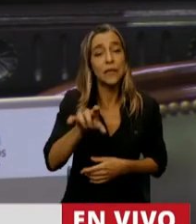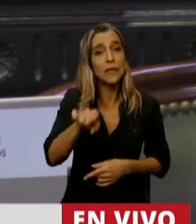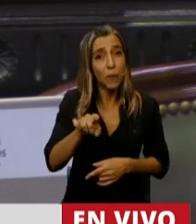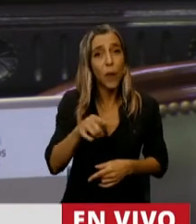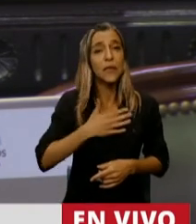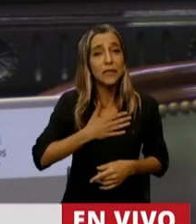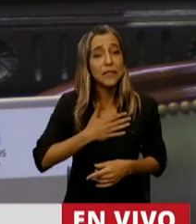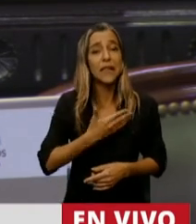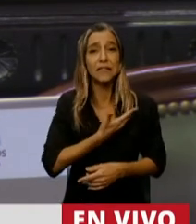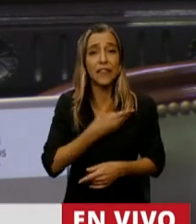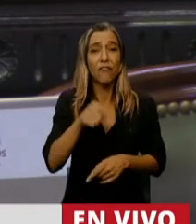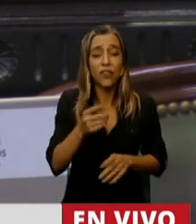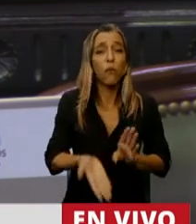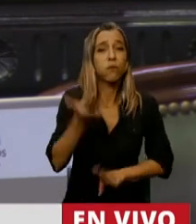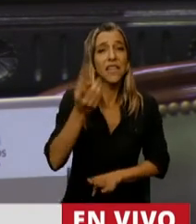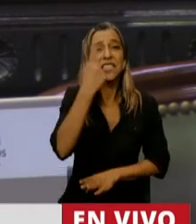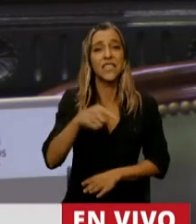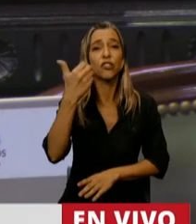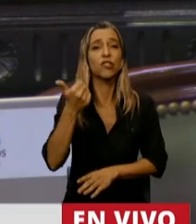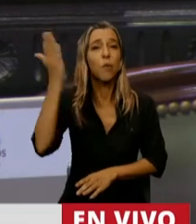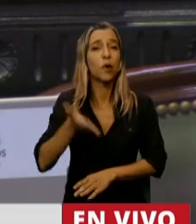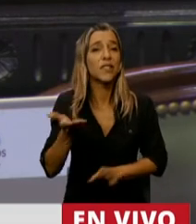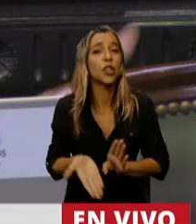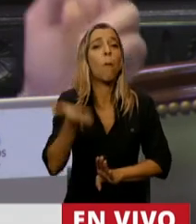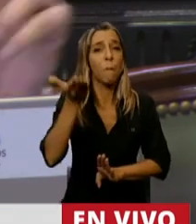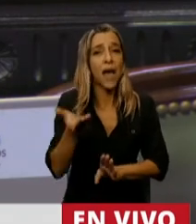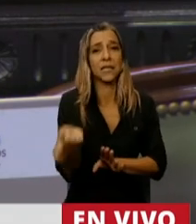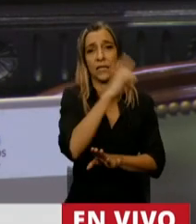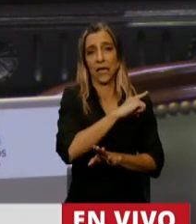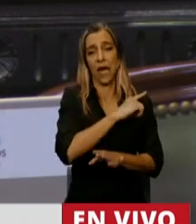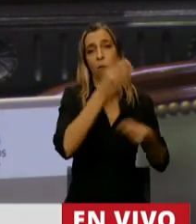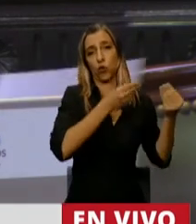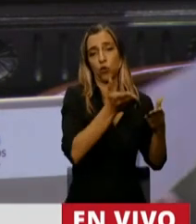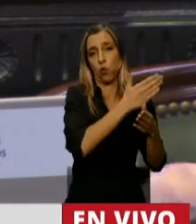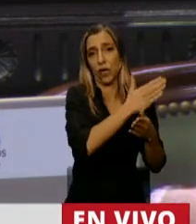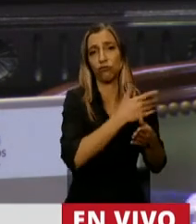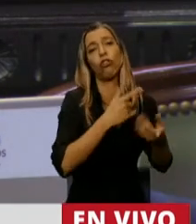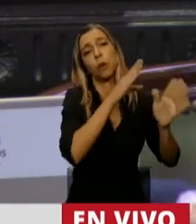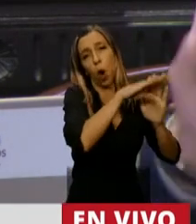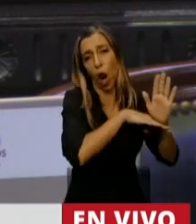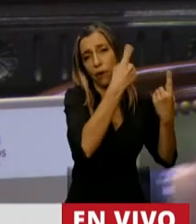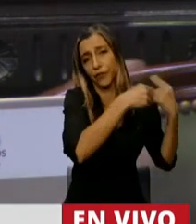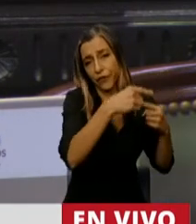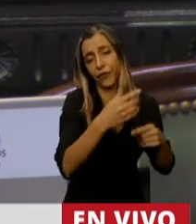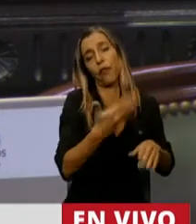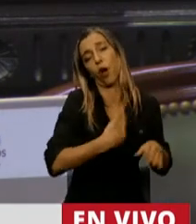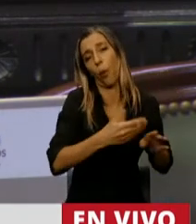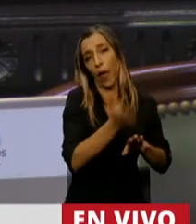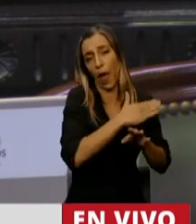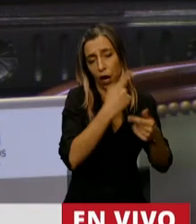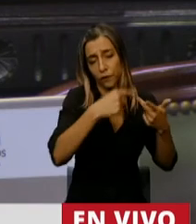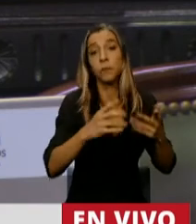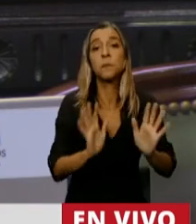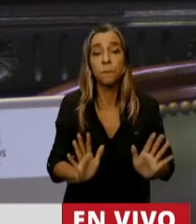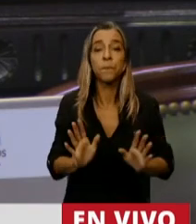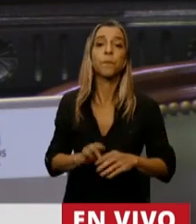crecimiento del 106% con respecto a los recursos que se destinaban en los distintos programas durante el gobierno anterior y ahora.